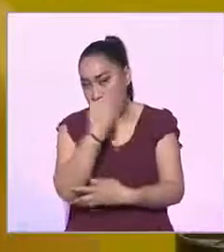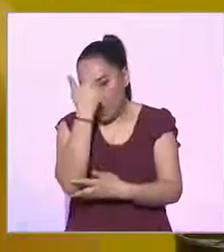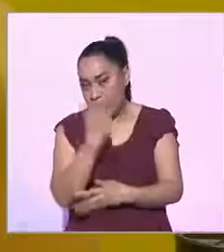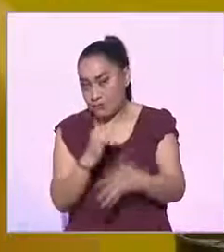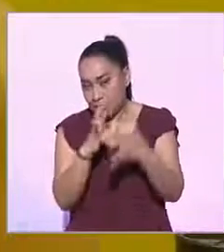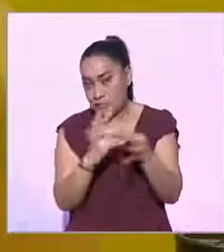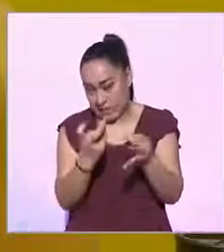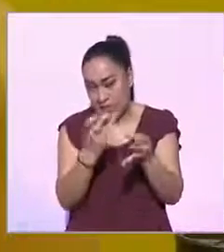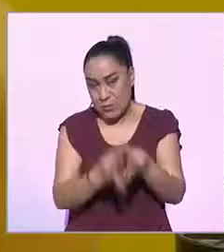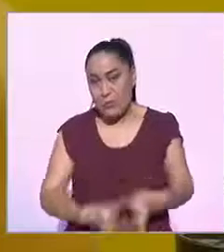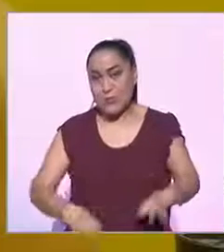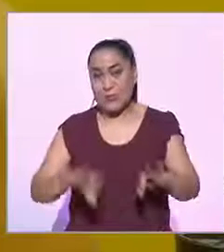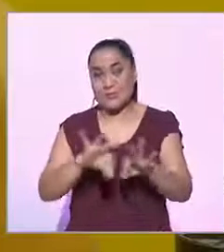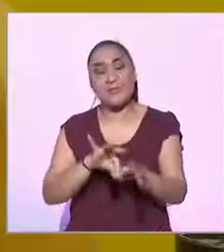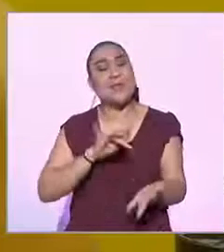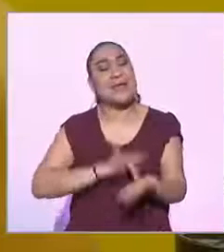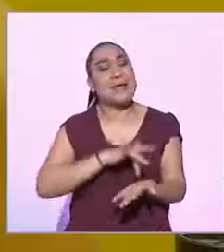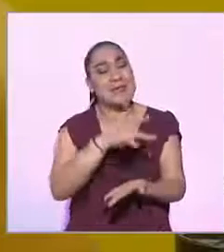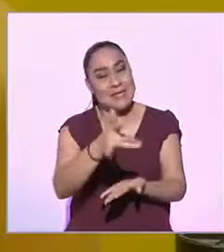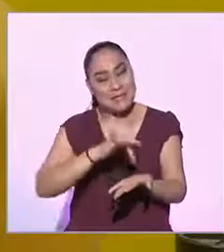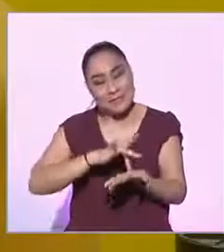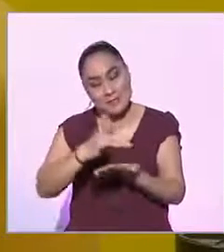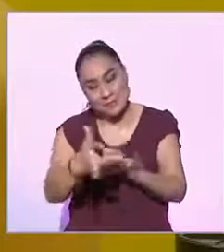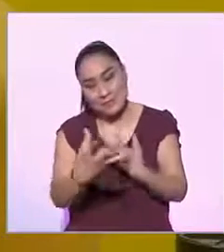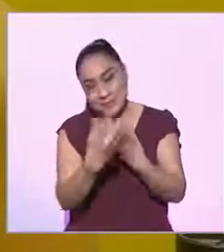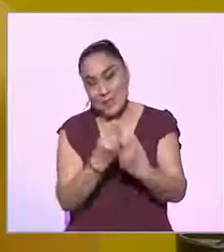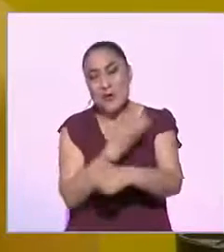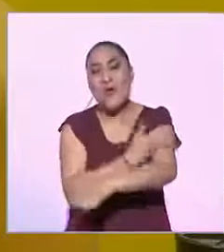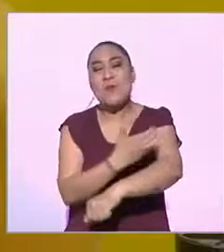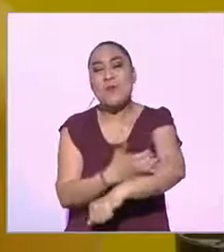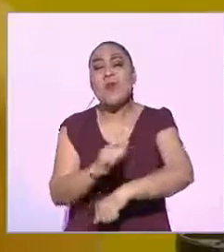muy importante. Y bueno, gracias por haberme acompañado